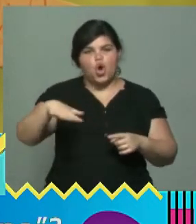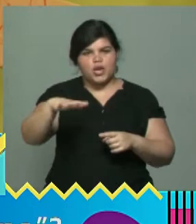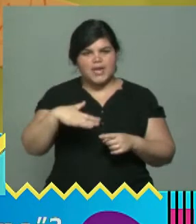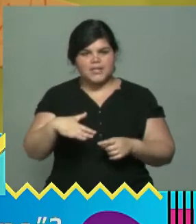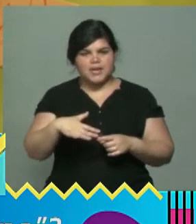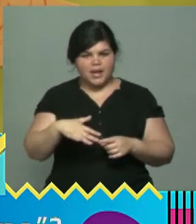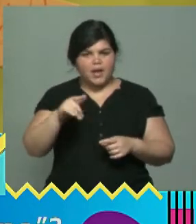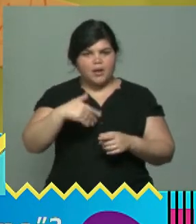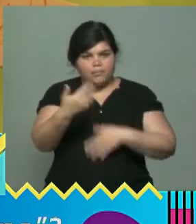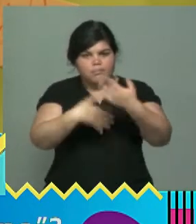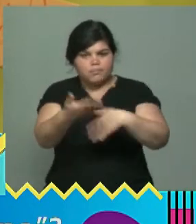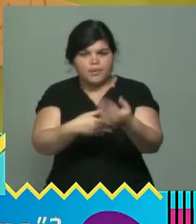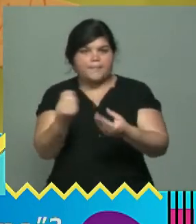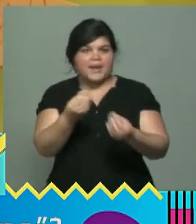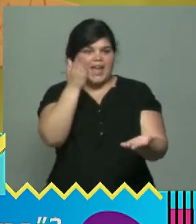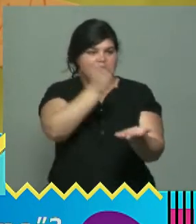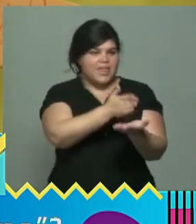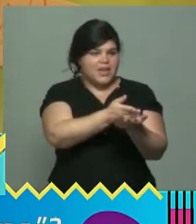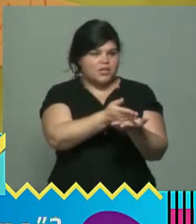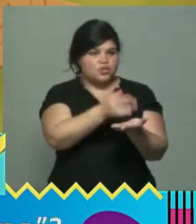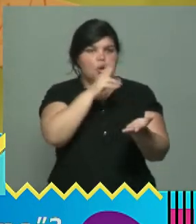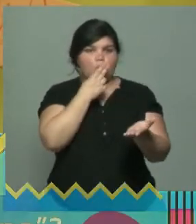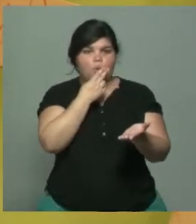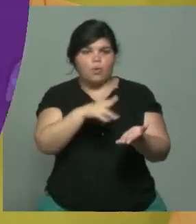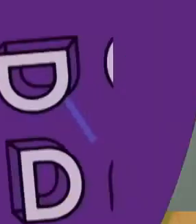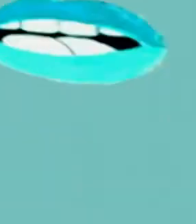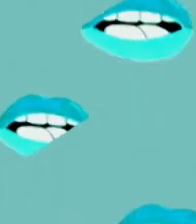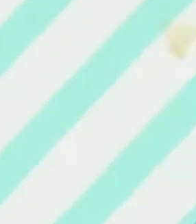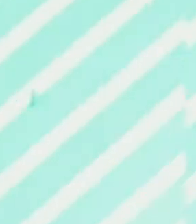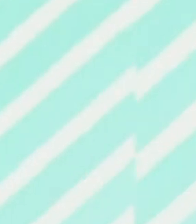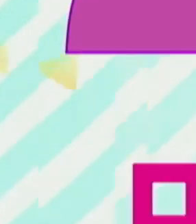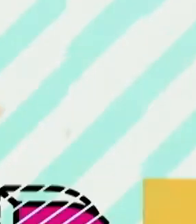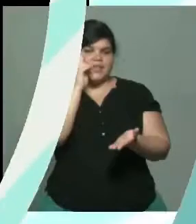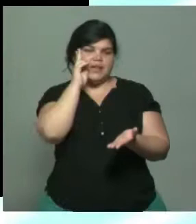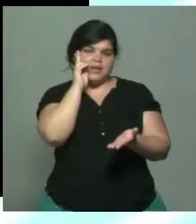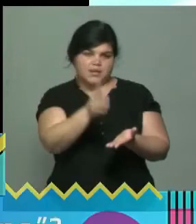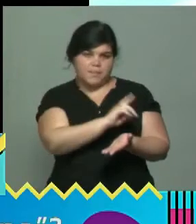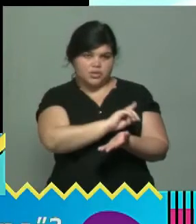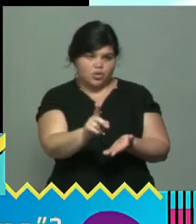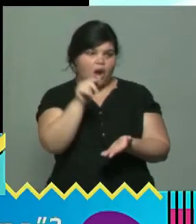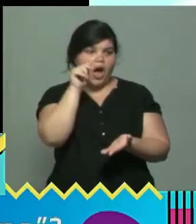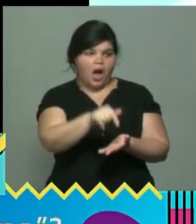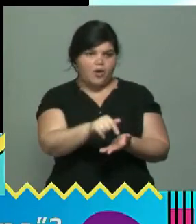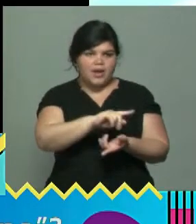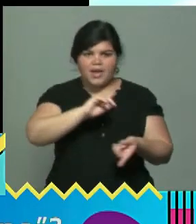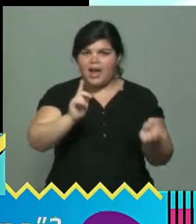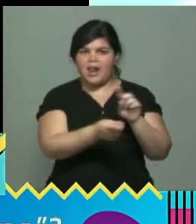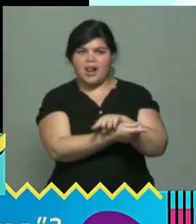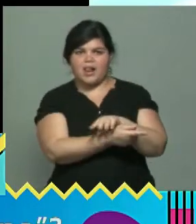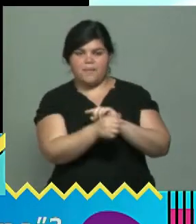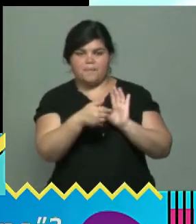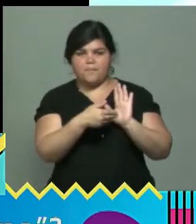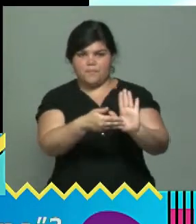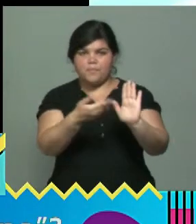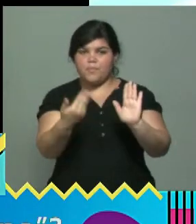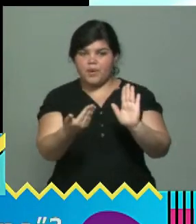derecho vulnerado. Entonces, más allá de que uno diga, wow, hay mucho más maltrato y abuso, hay mucha